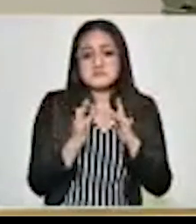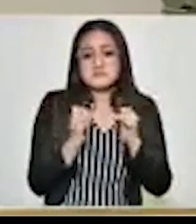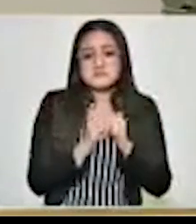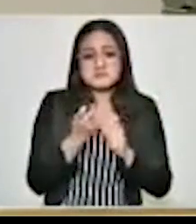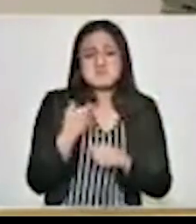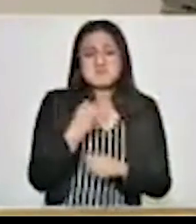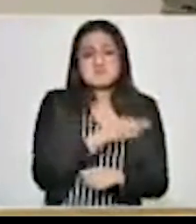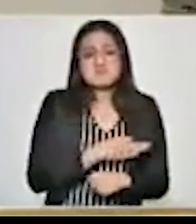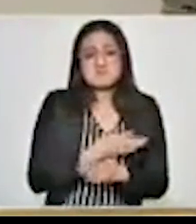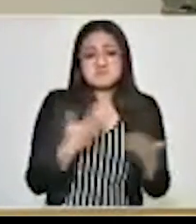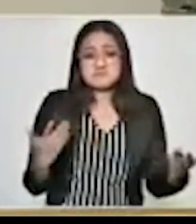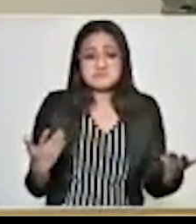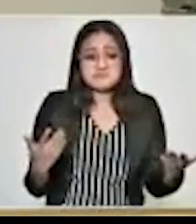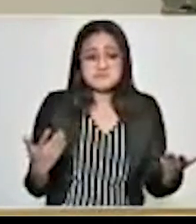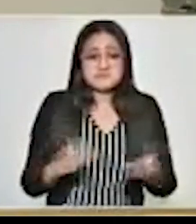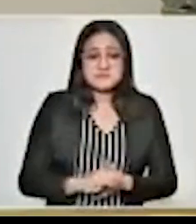La felicito.